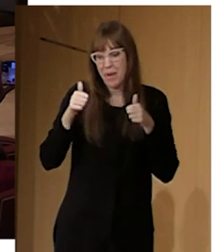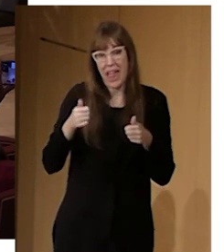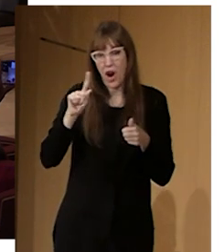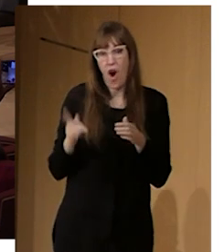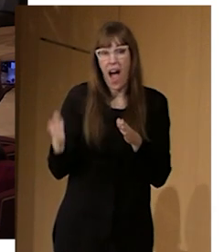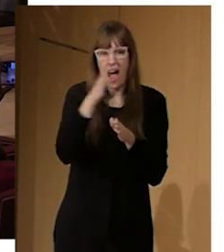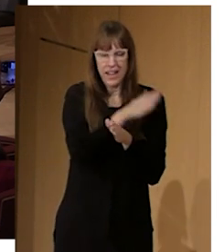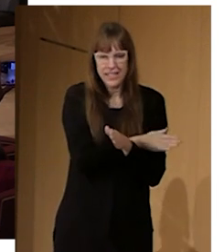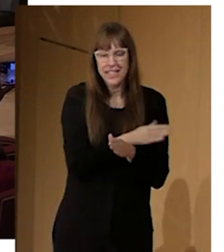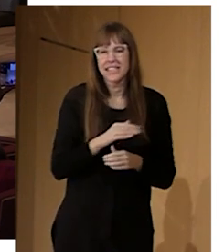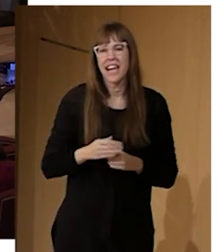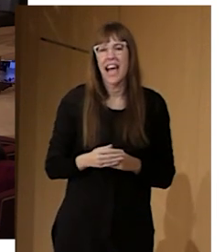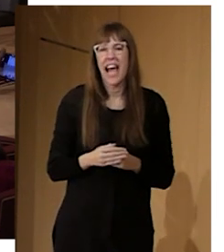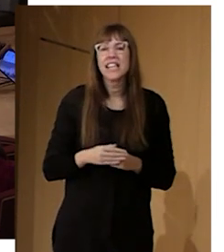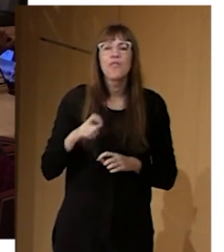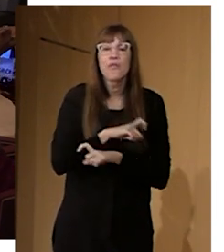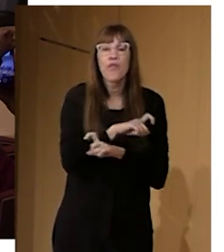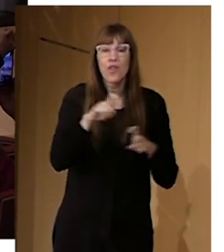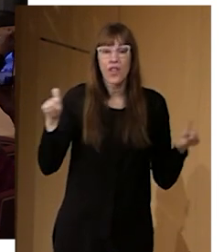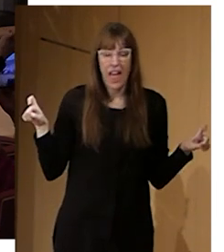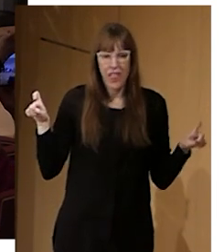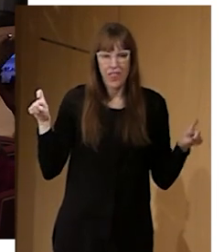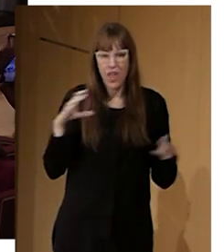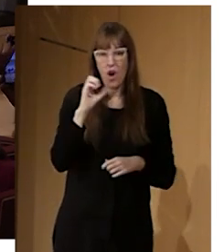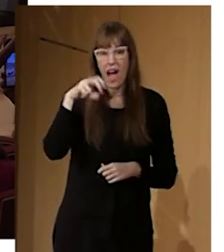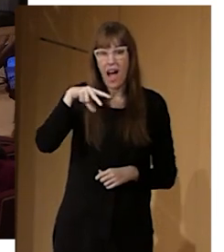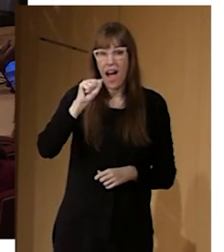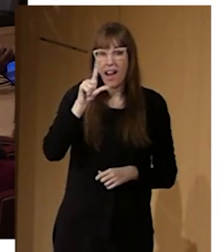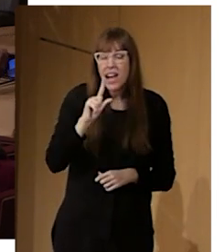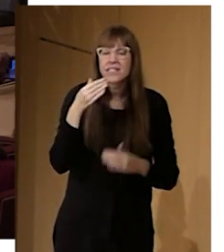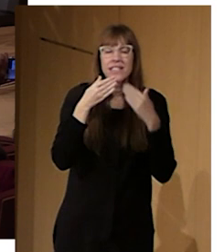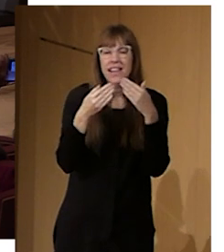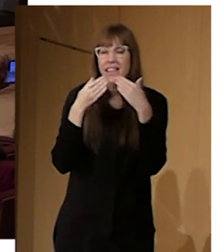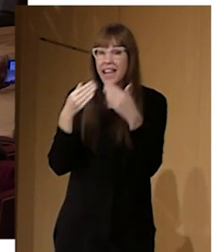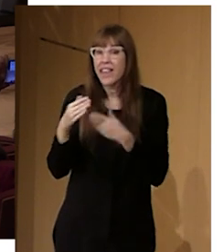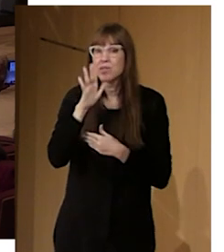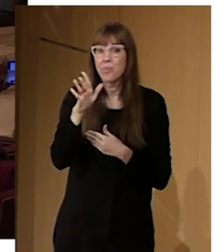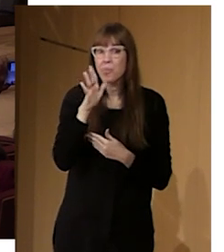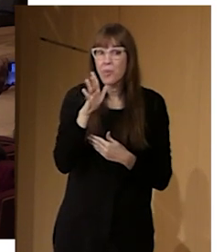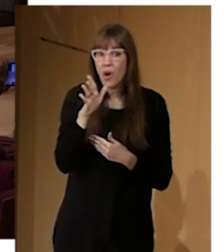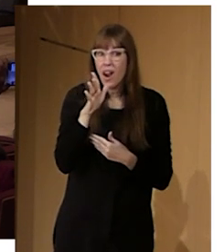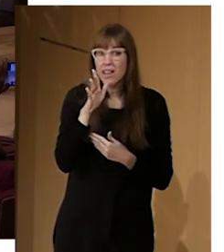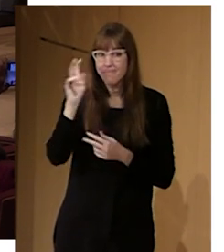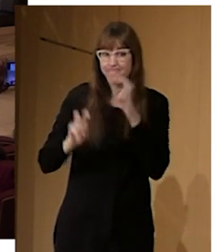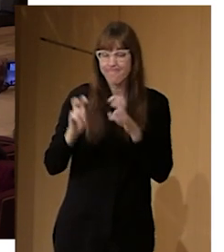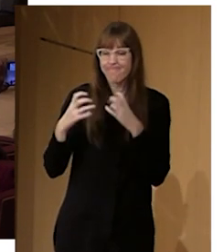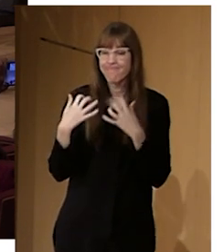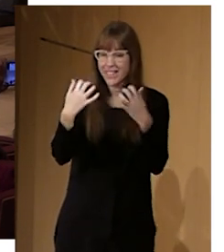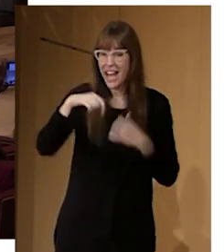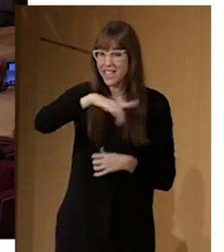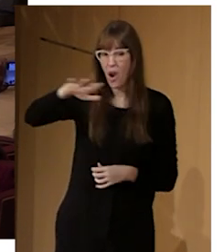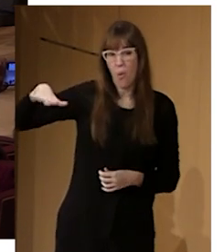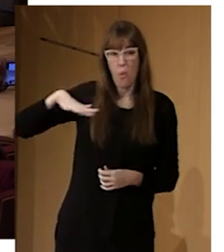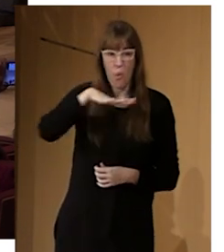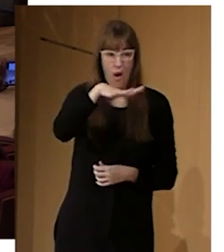nuestro más sincero agradecimiento a la fundación canal eh Por acogernos eh hoy aquí en este maravilloso lugar en este maravilloso